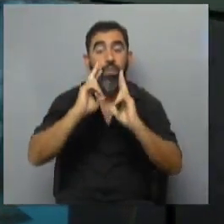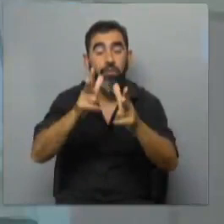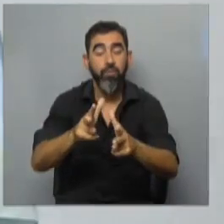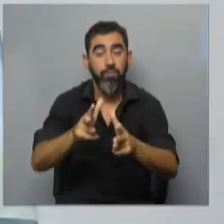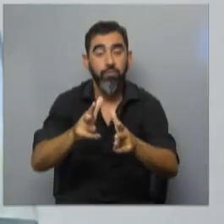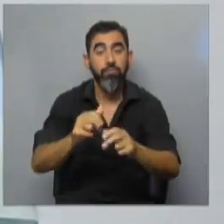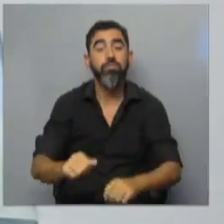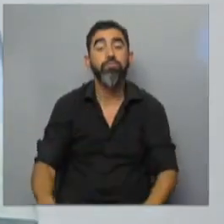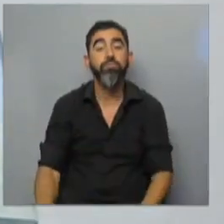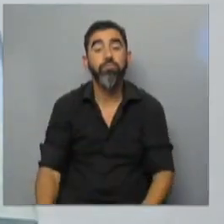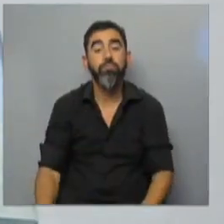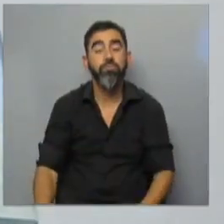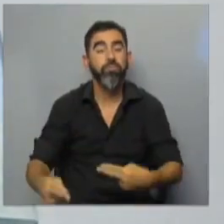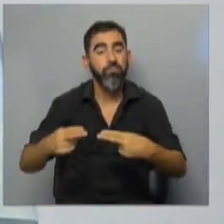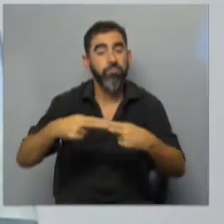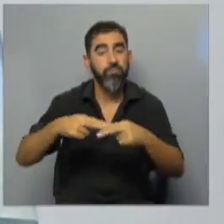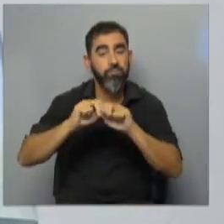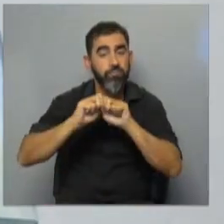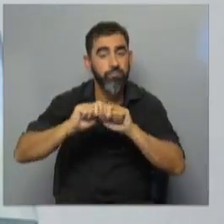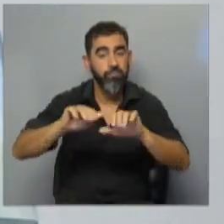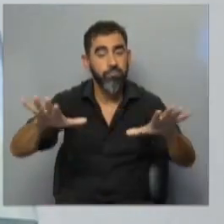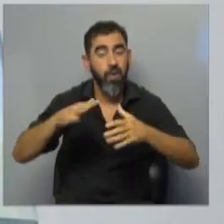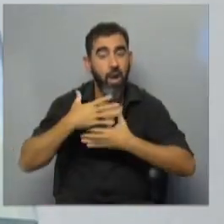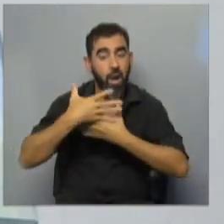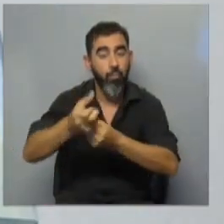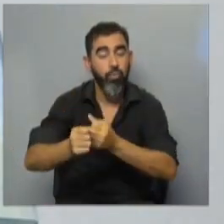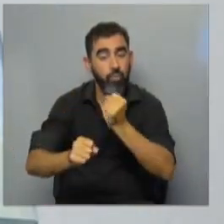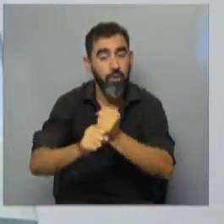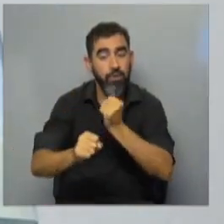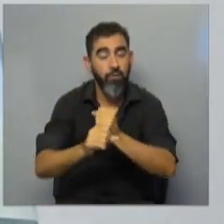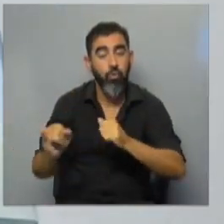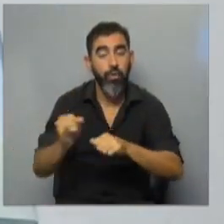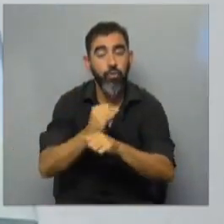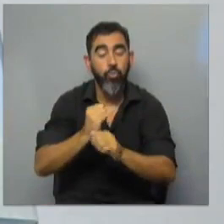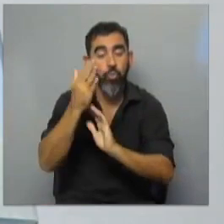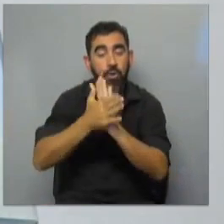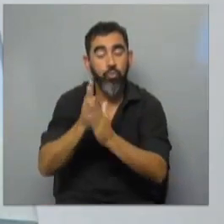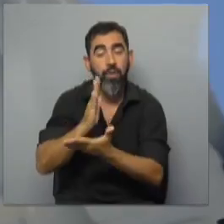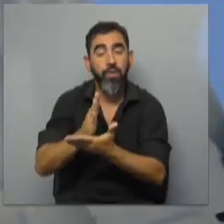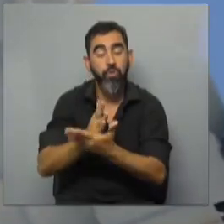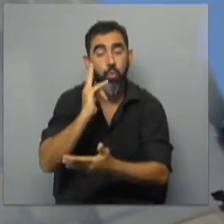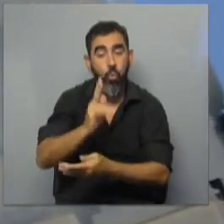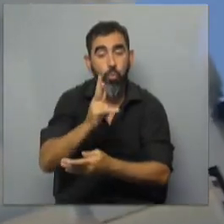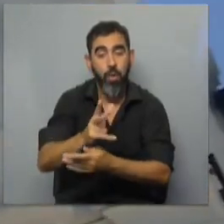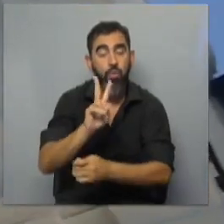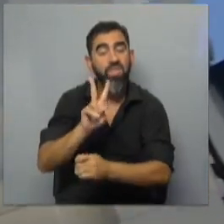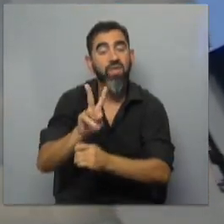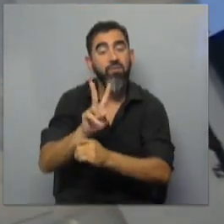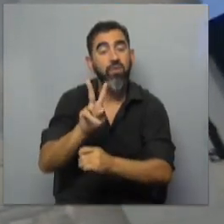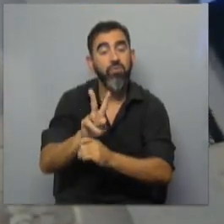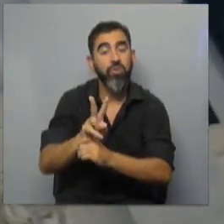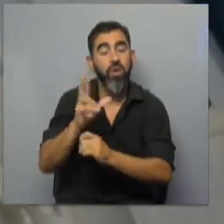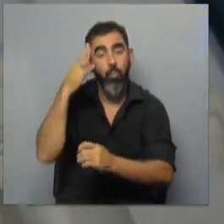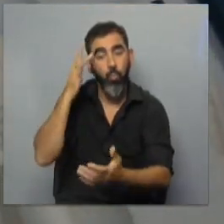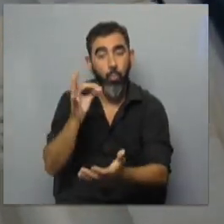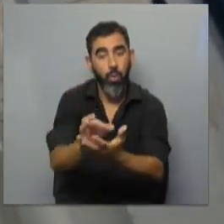últimas horas en las redes sociales de apoyo al trabajo de la institución nacional de derechos humanos y la defensoría del